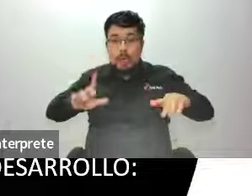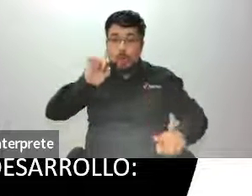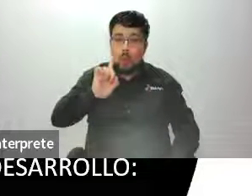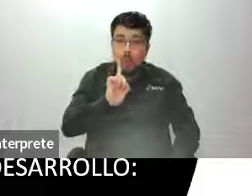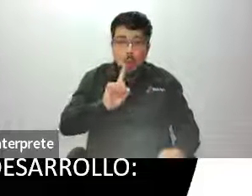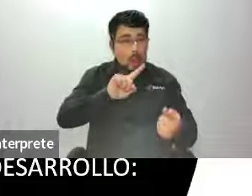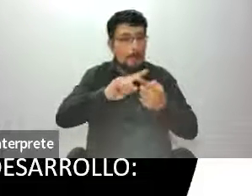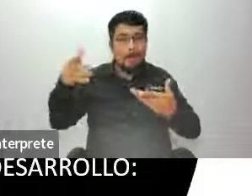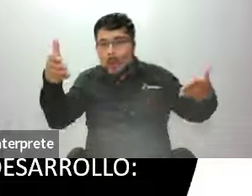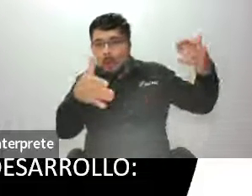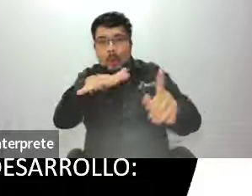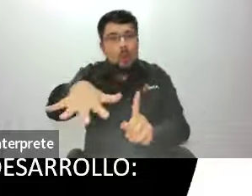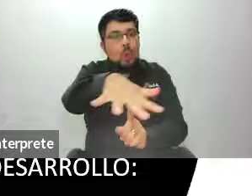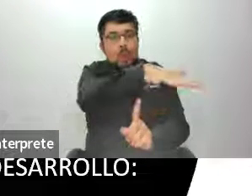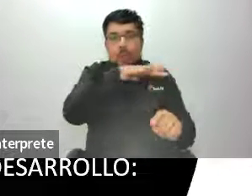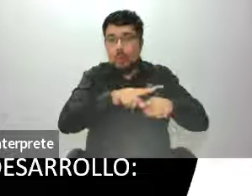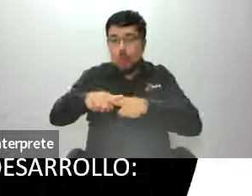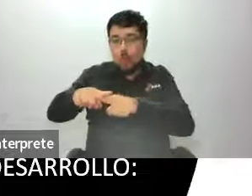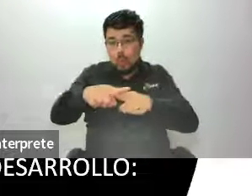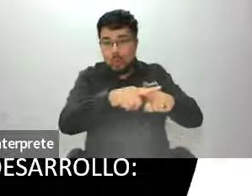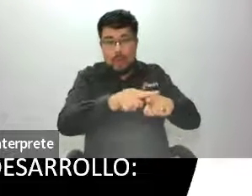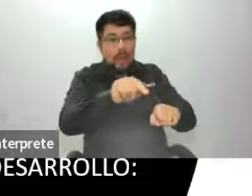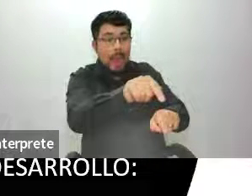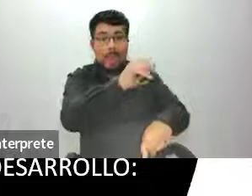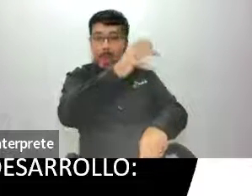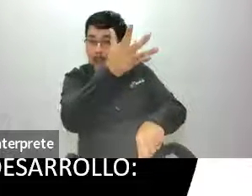hayan otras personas sordas.